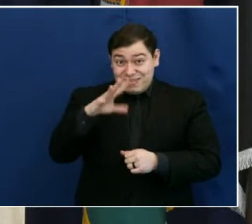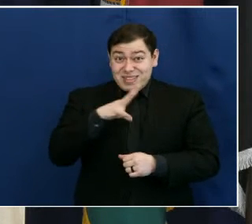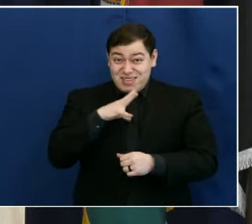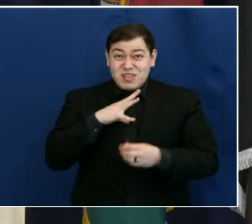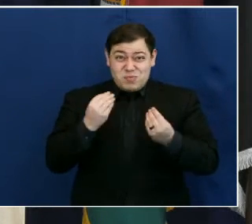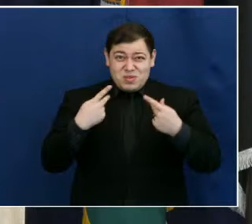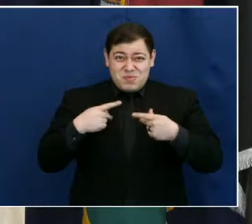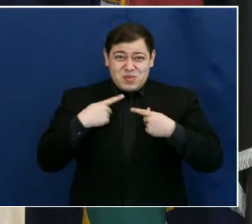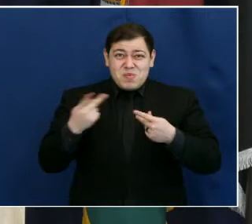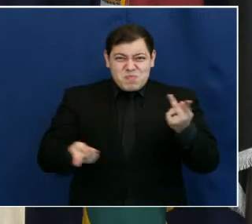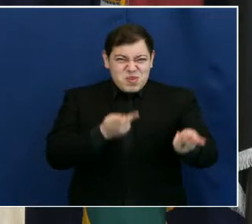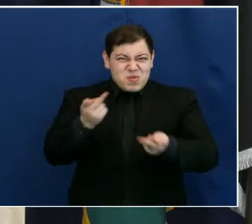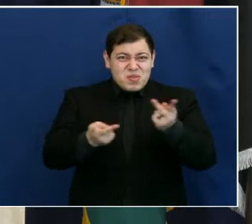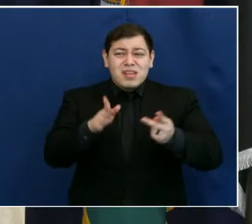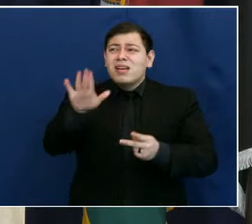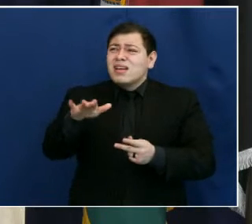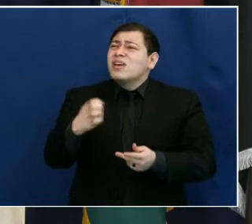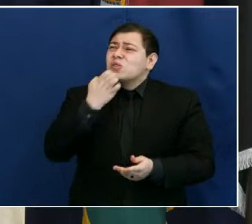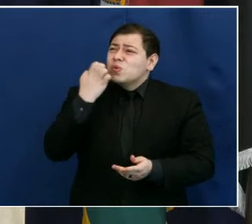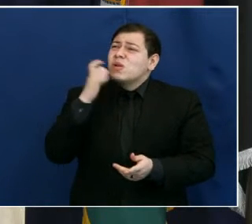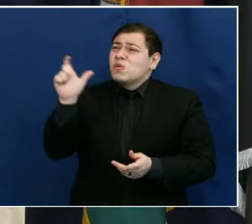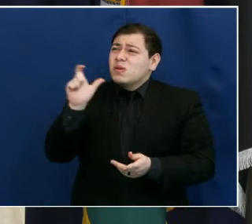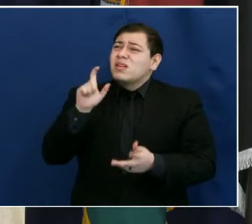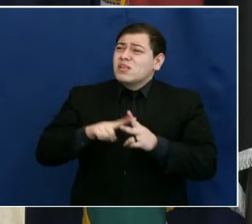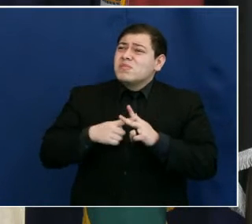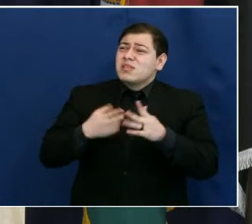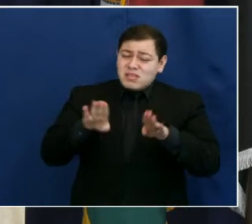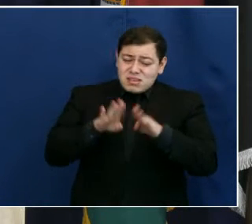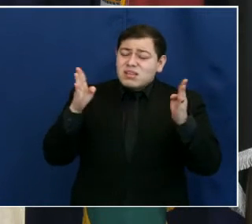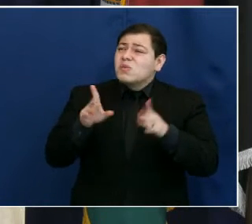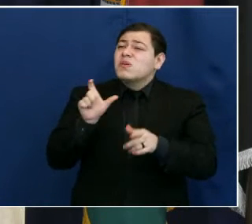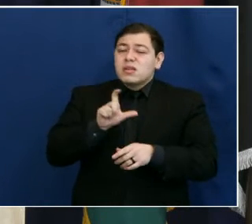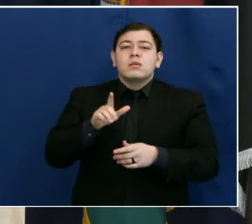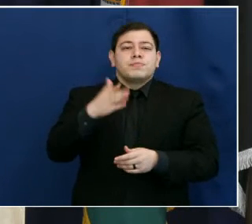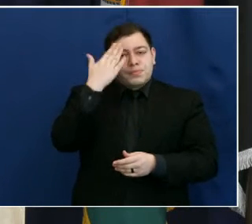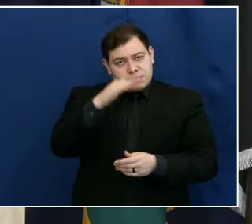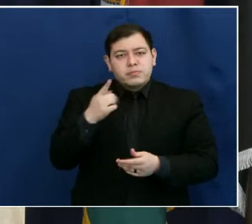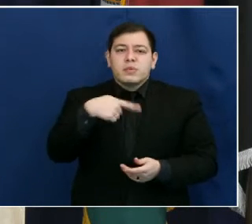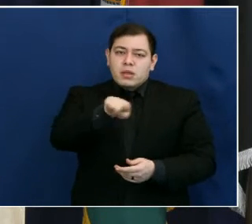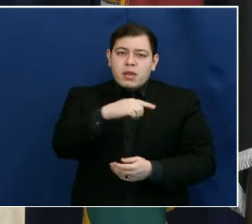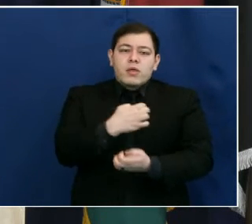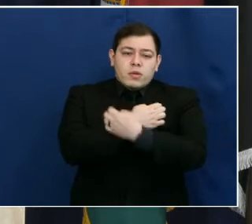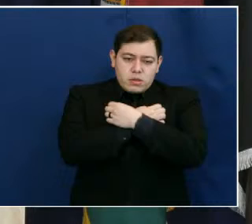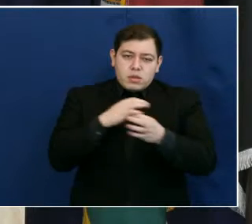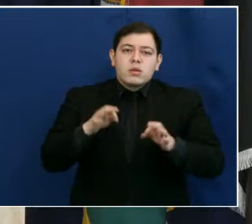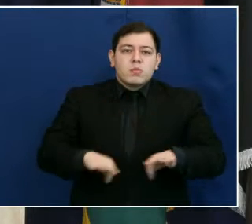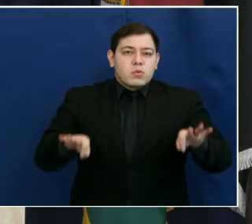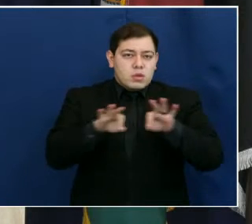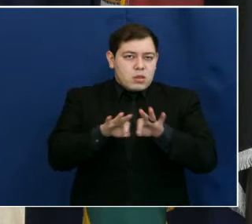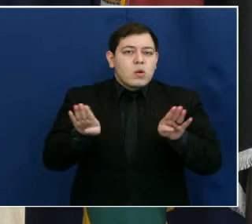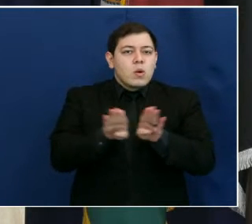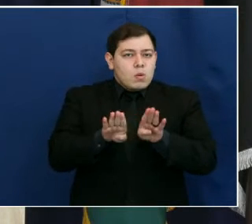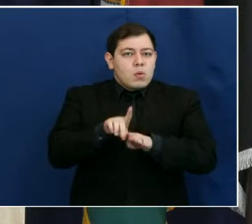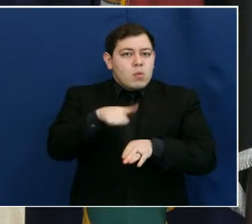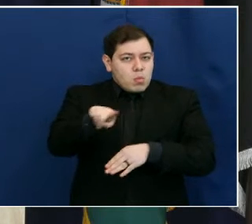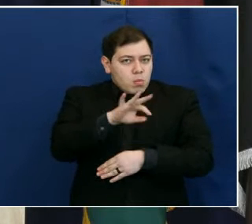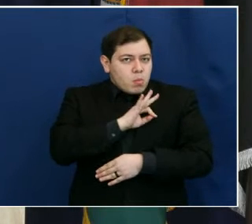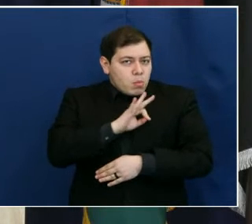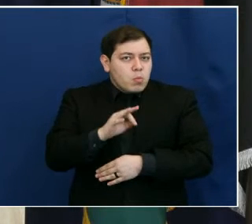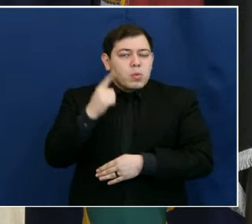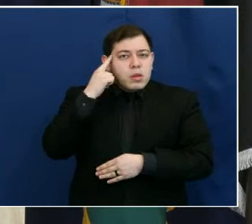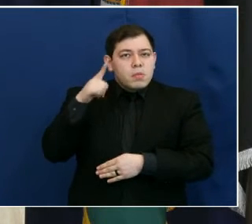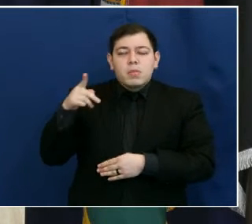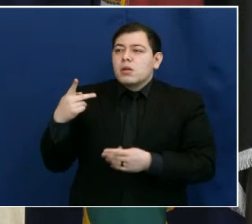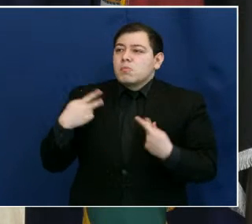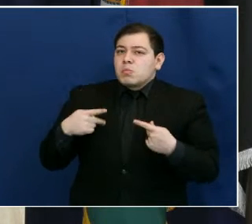las escuelas, sabemos que para nuestras comunidades en particular es un tema muy importante porque queremos que nuestros niños vuelvan de una